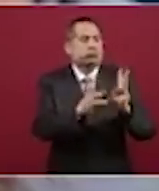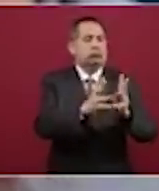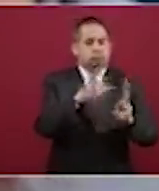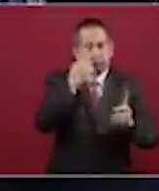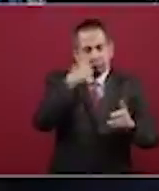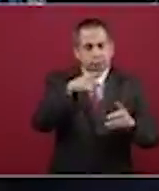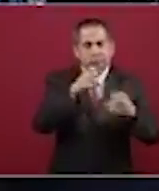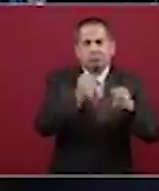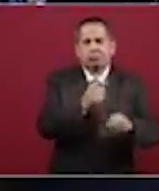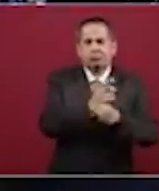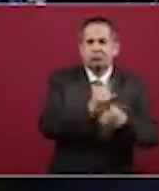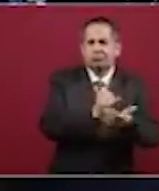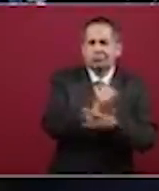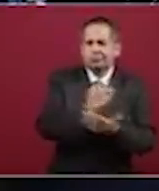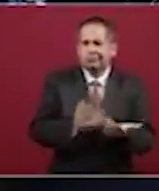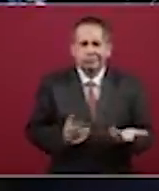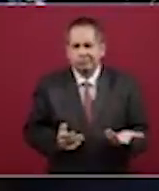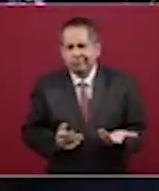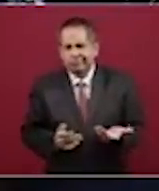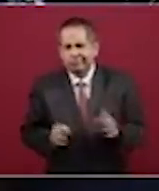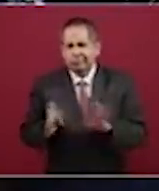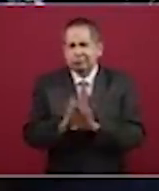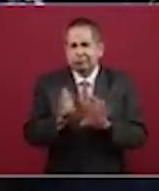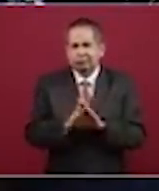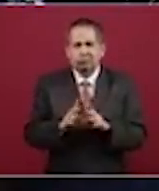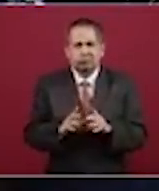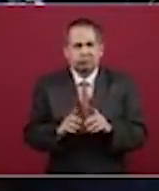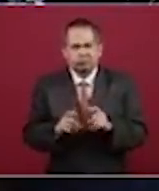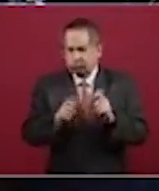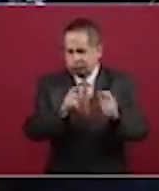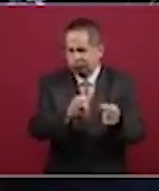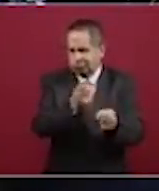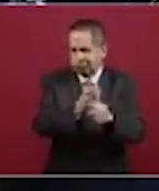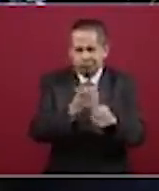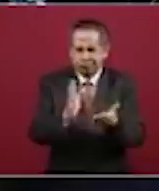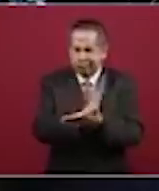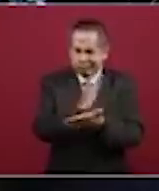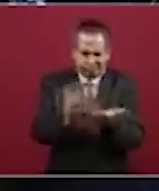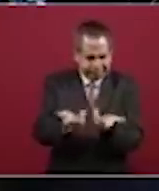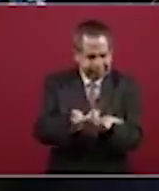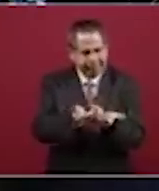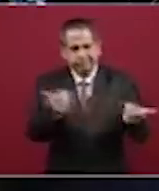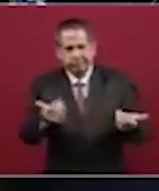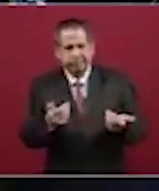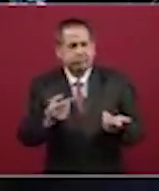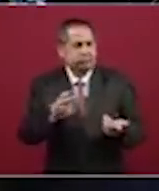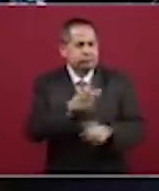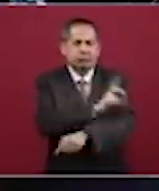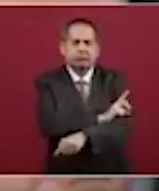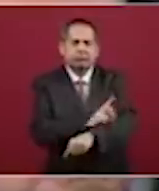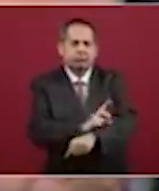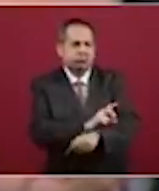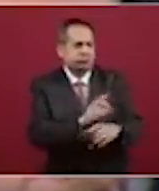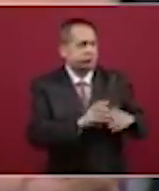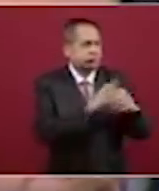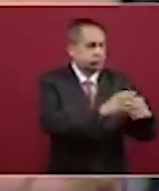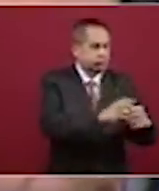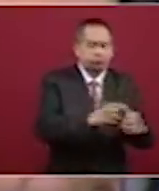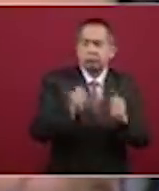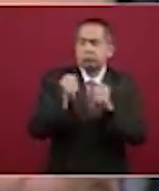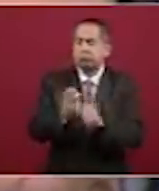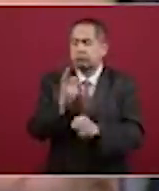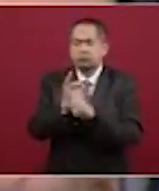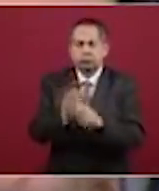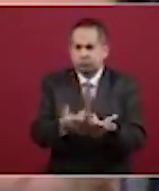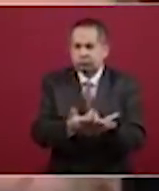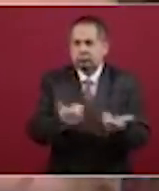temas de seguridad. ¿Cómo garantizarles que habrá una separación entre estos delegados y el tema de seguridad,